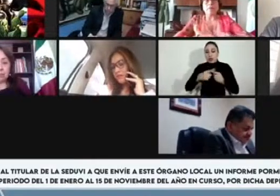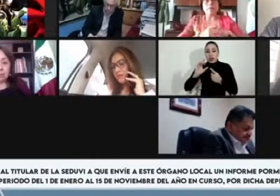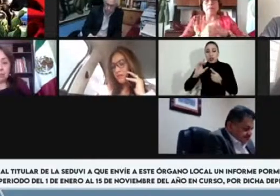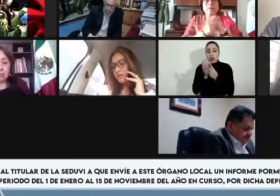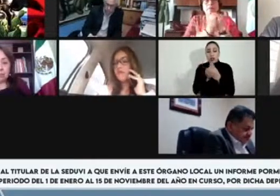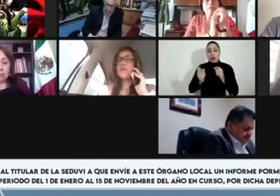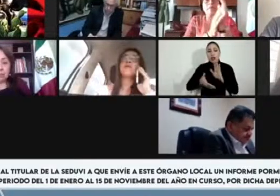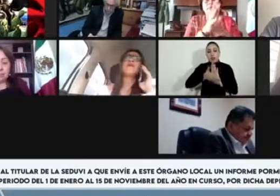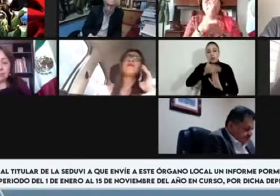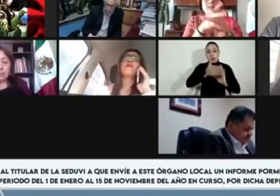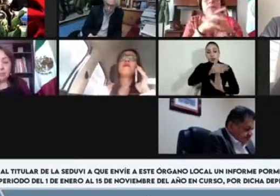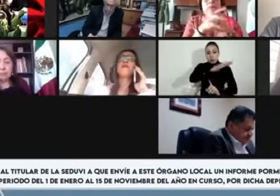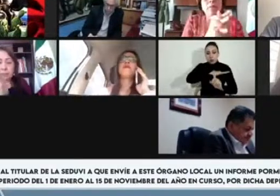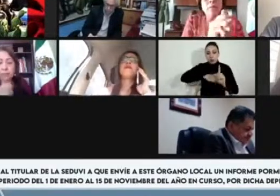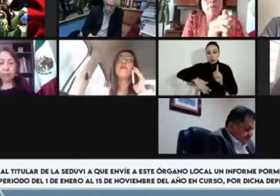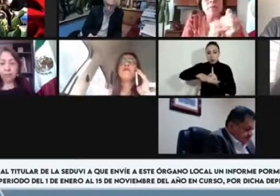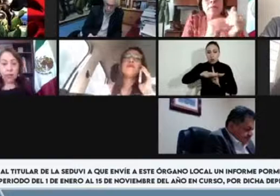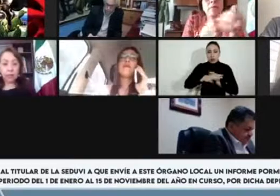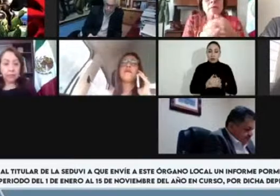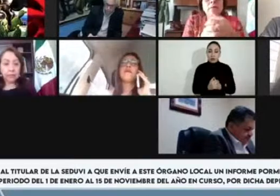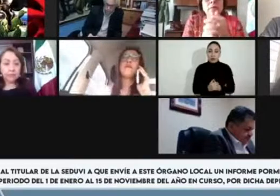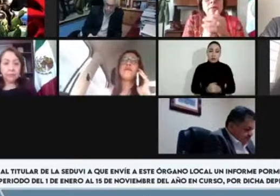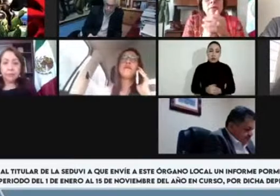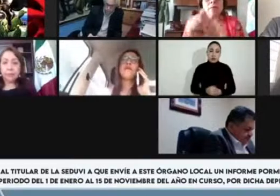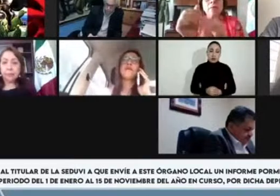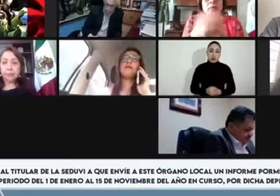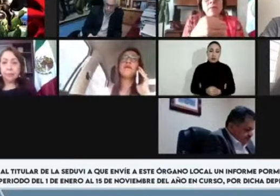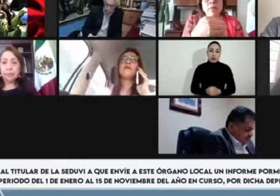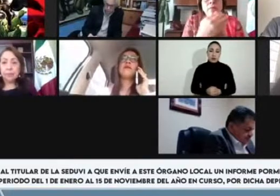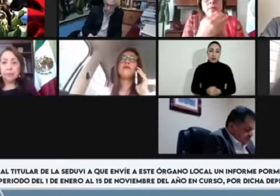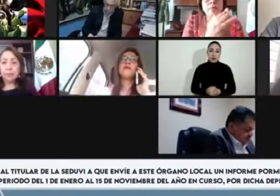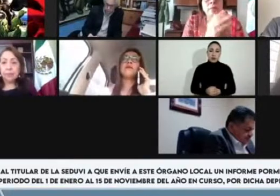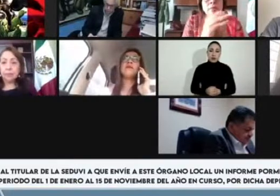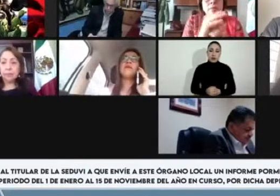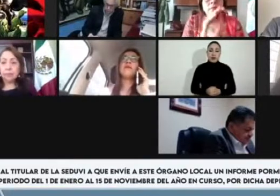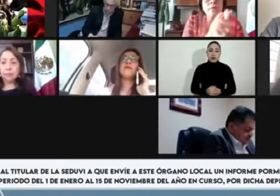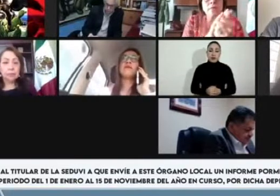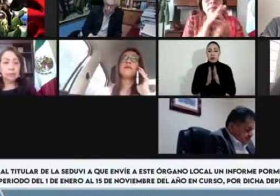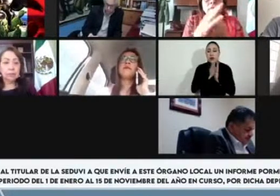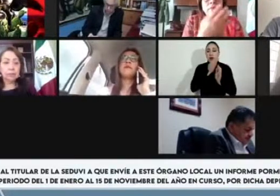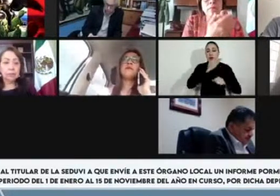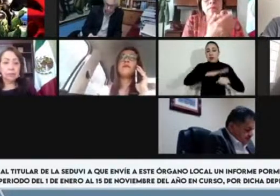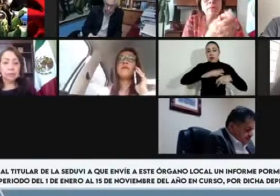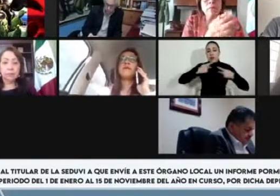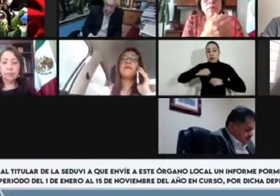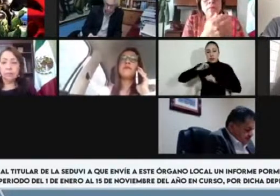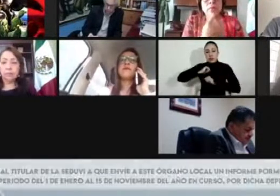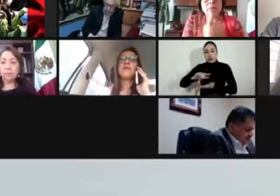Infraestructura, Desarrollo, Infraestructura Urbana y Vivienda. Remítase a las autoridades correspondientes.